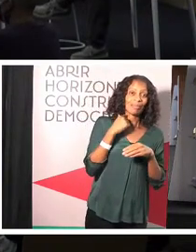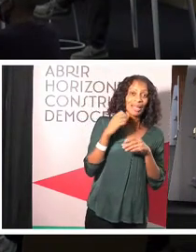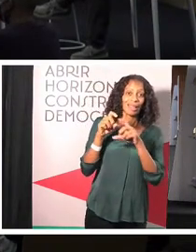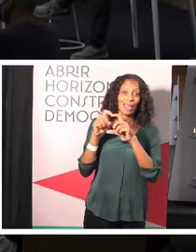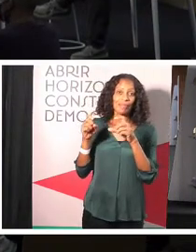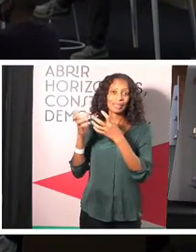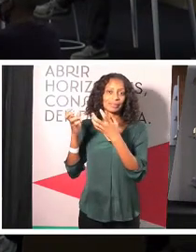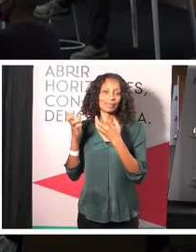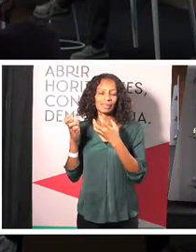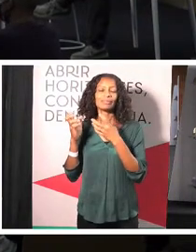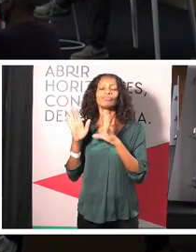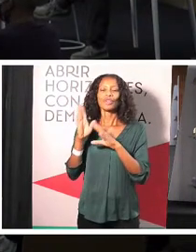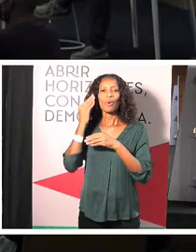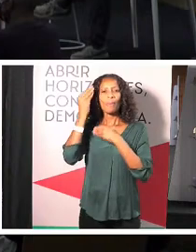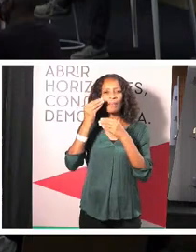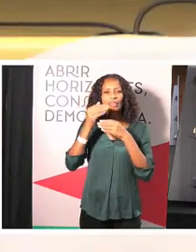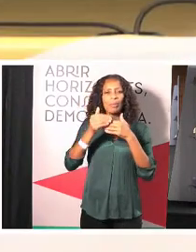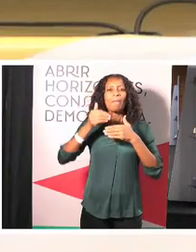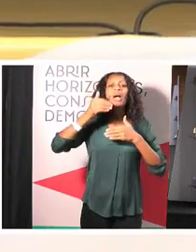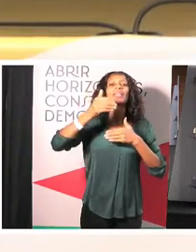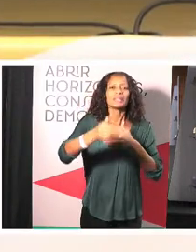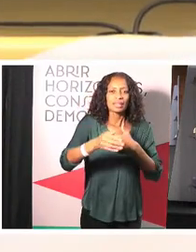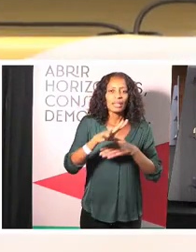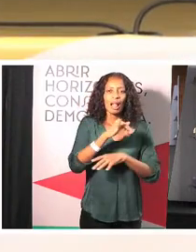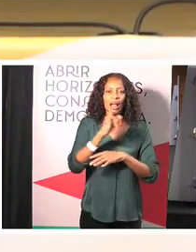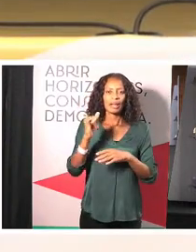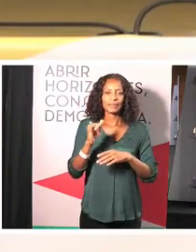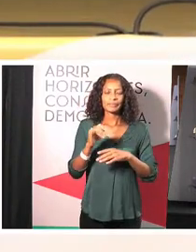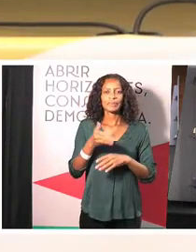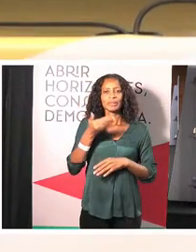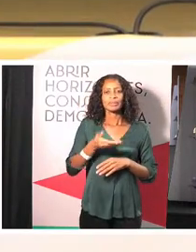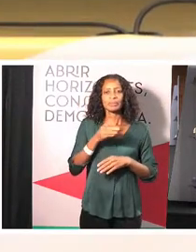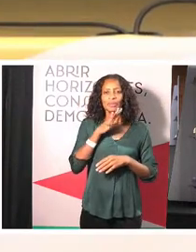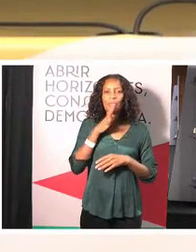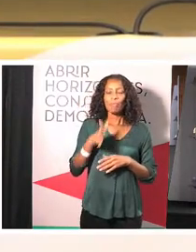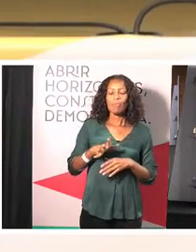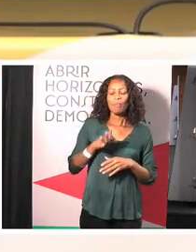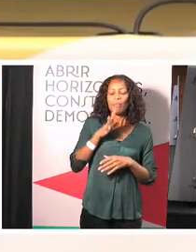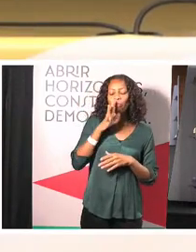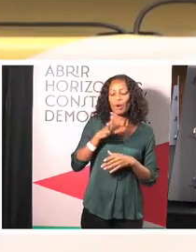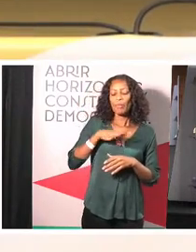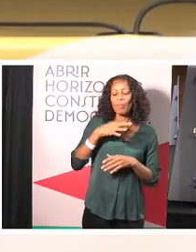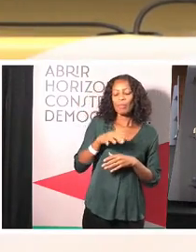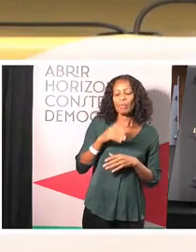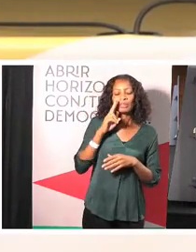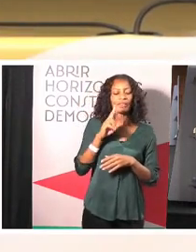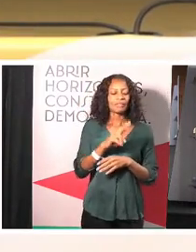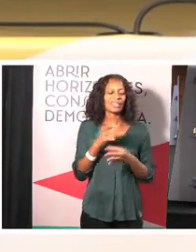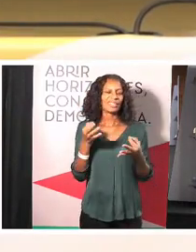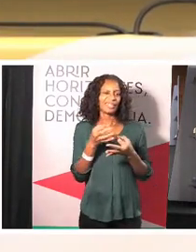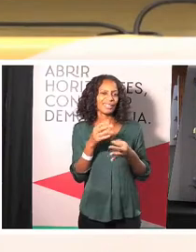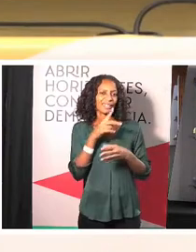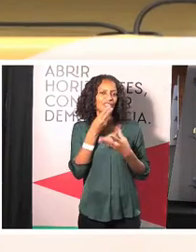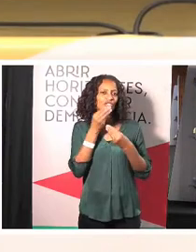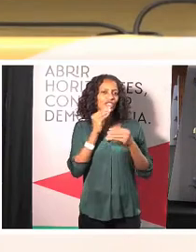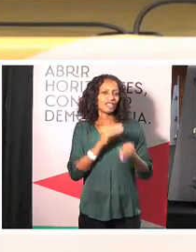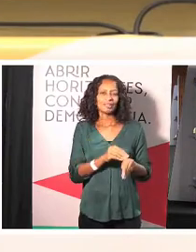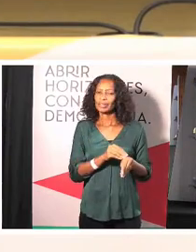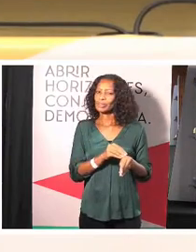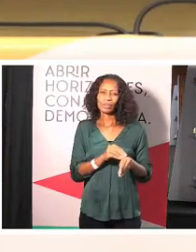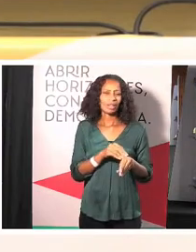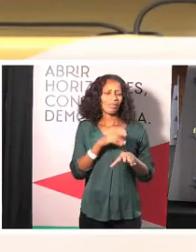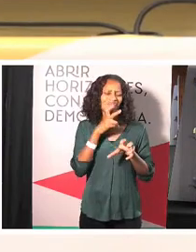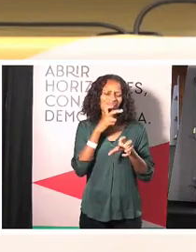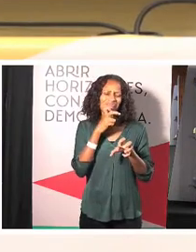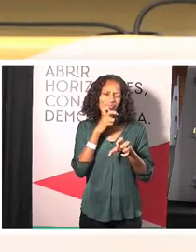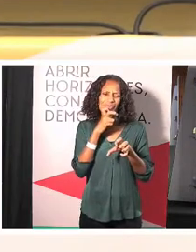hay un más allá, que creo que es importante porque podemos visualizar también no solamente una historia negra o digamos el final de la historia, sino